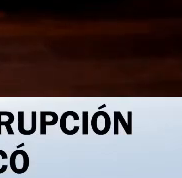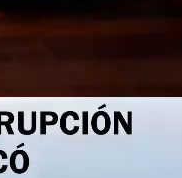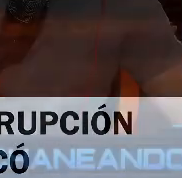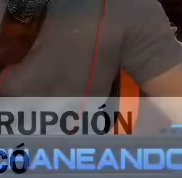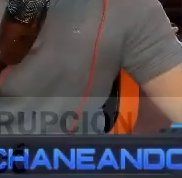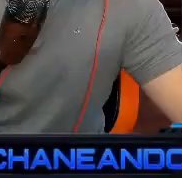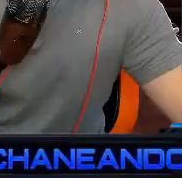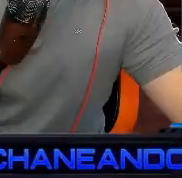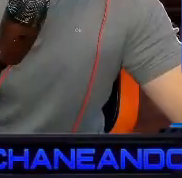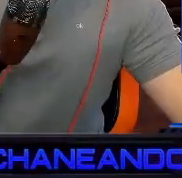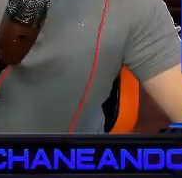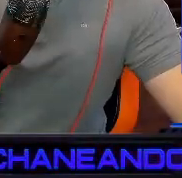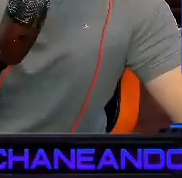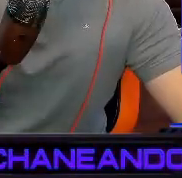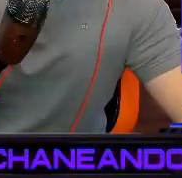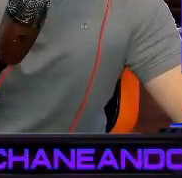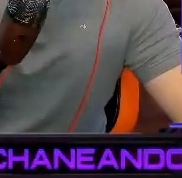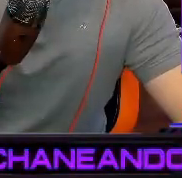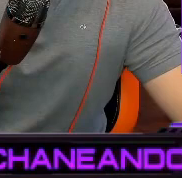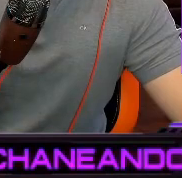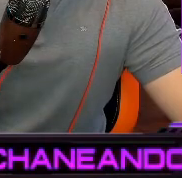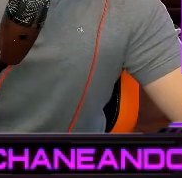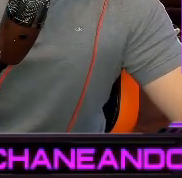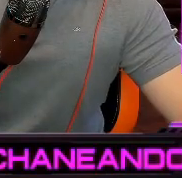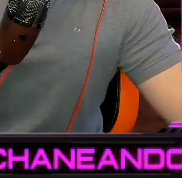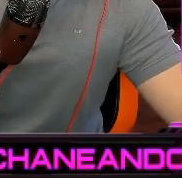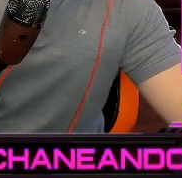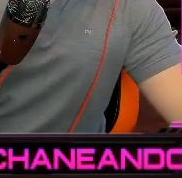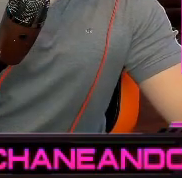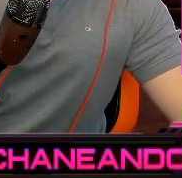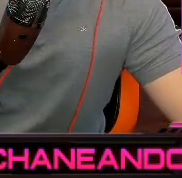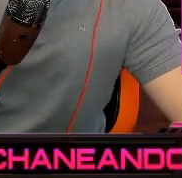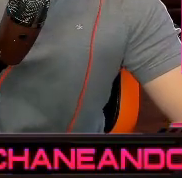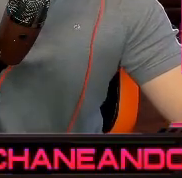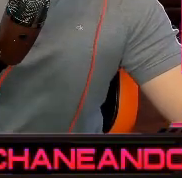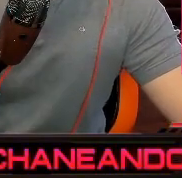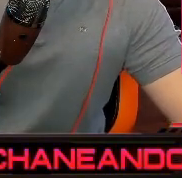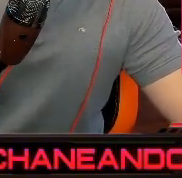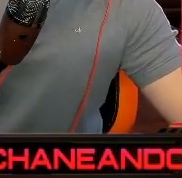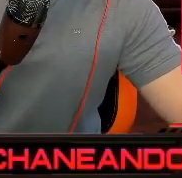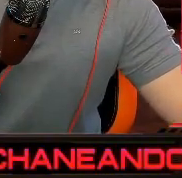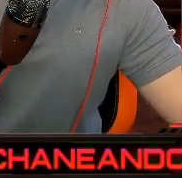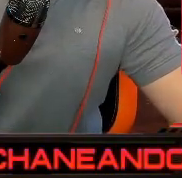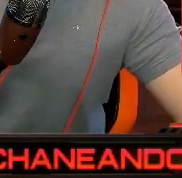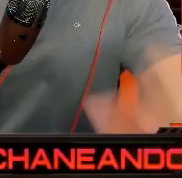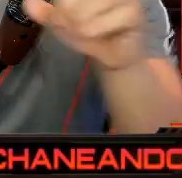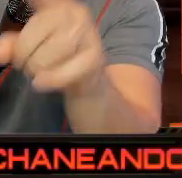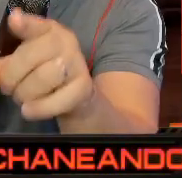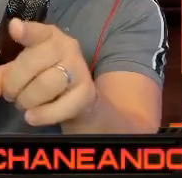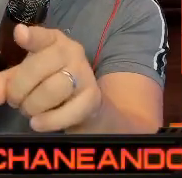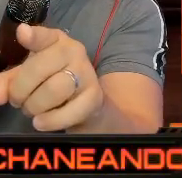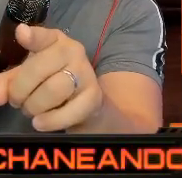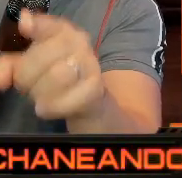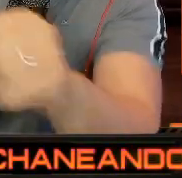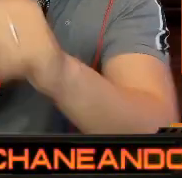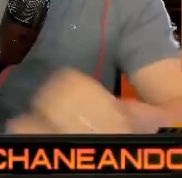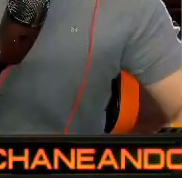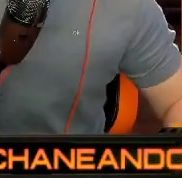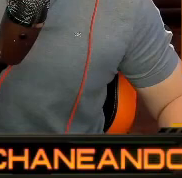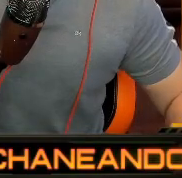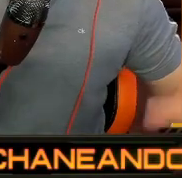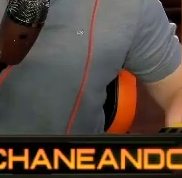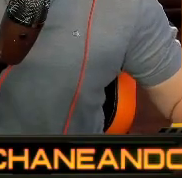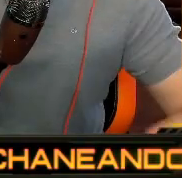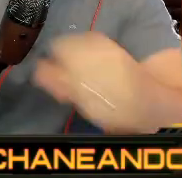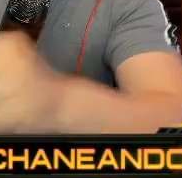absurda, ahora sí se den cuenta de que el presidente lo sabe todo y que vamos tras de